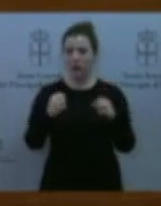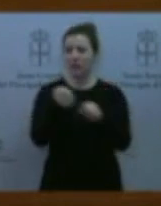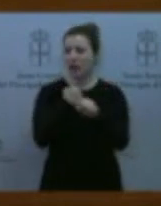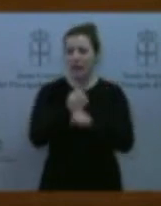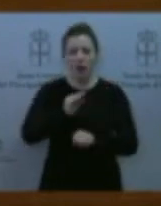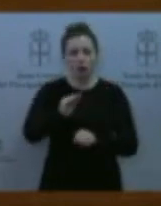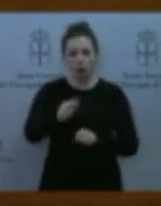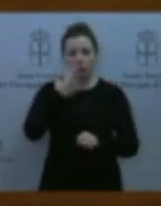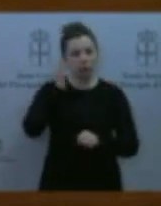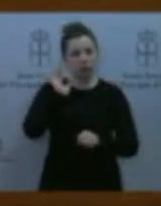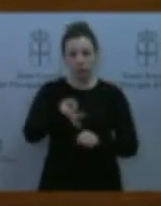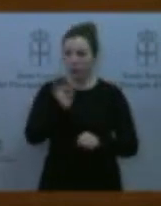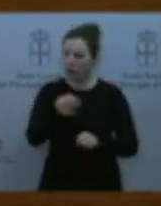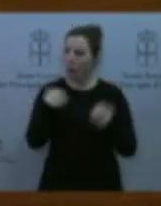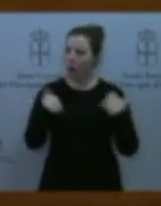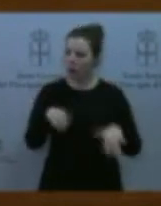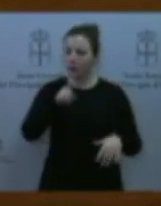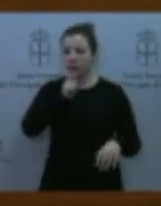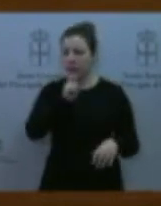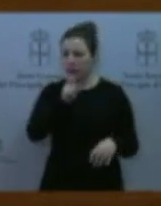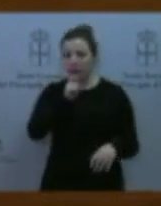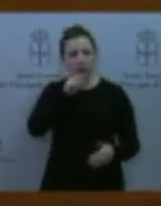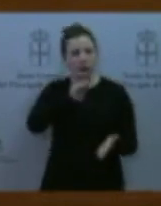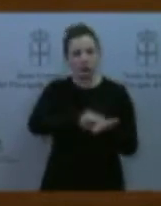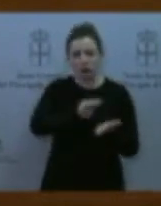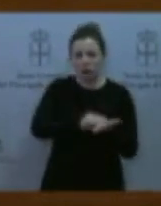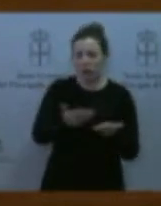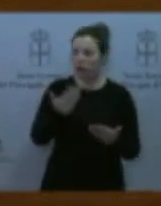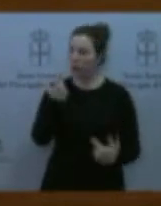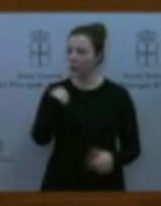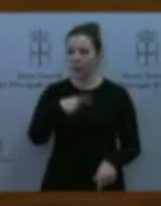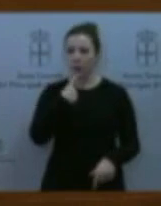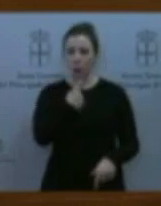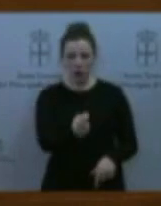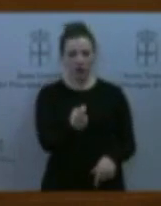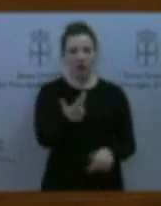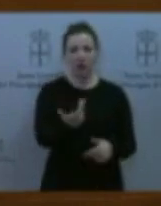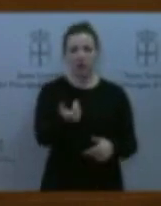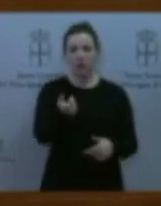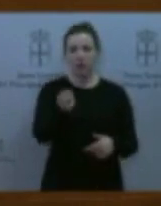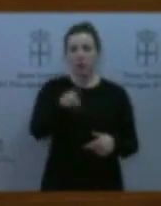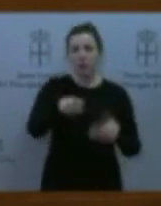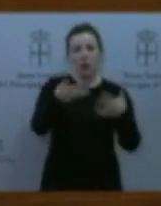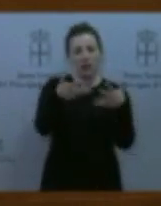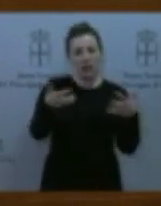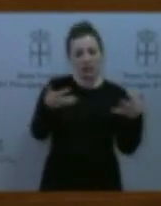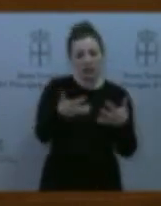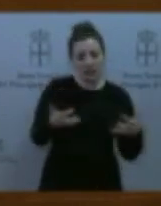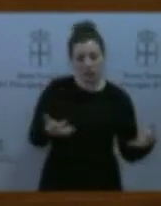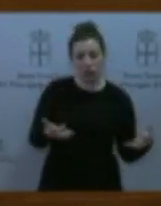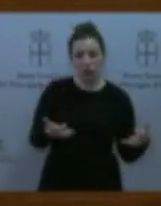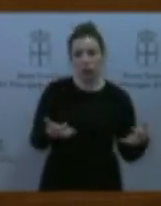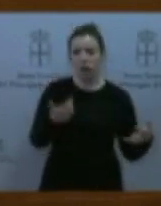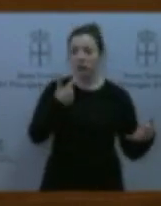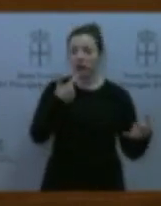en algunas ocasiones y con algunas partes del texto que se enfrentaban al ámbito de nuestras competencias y además